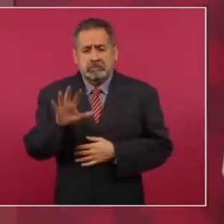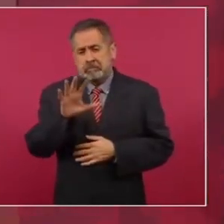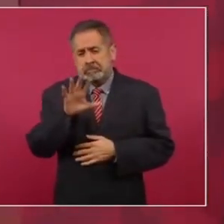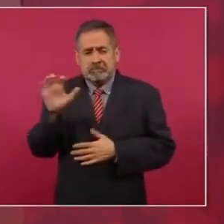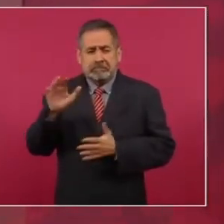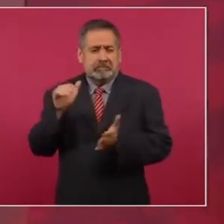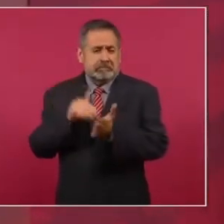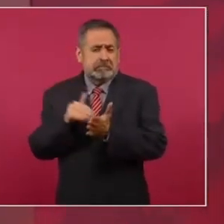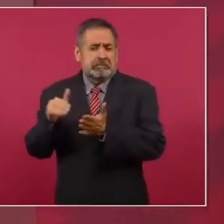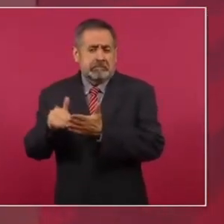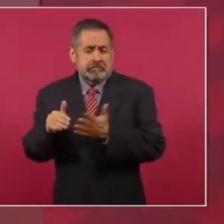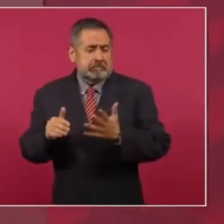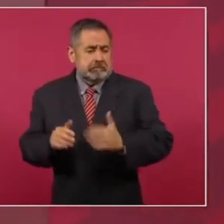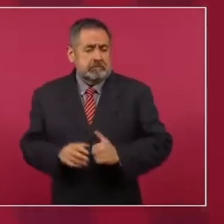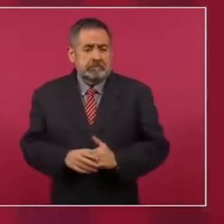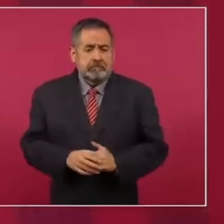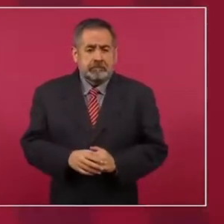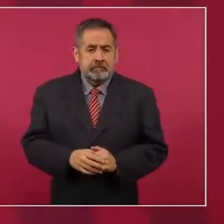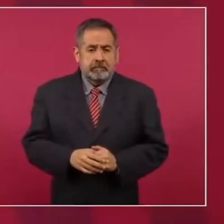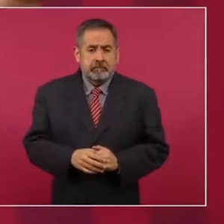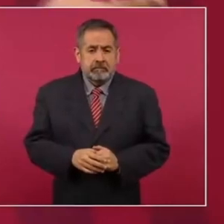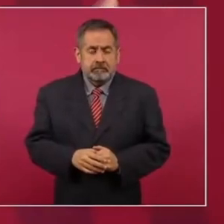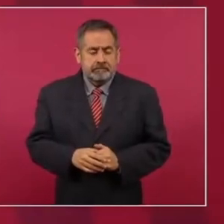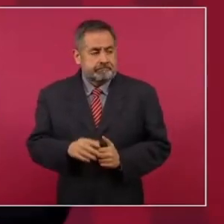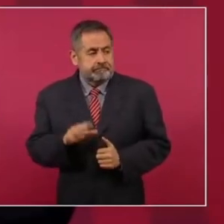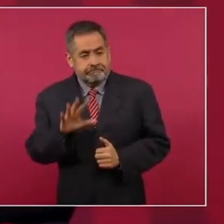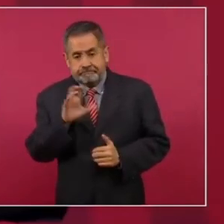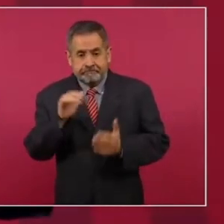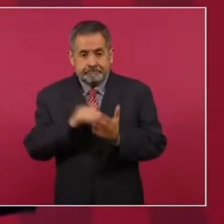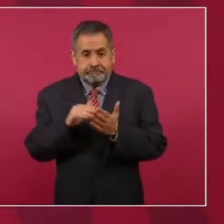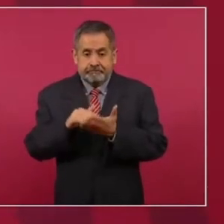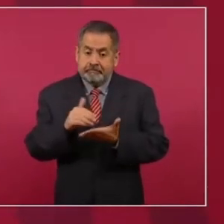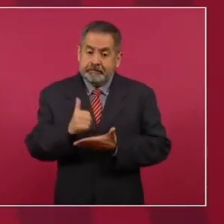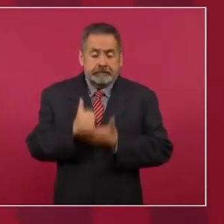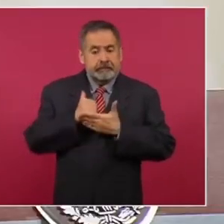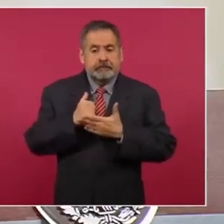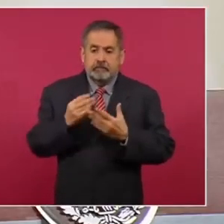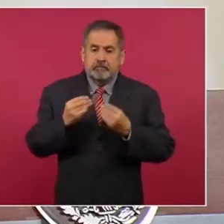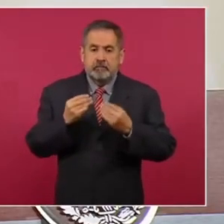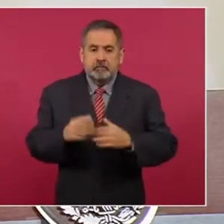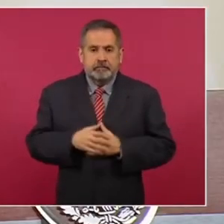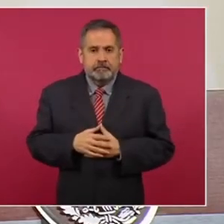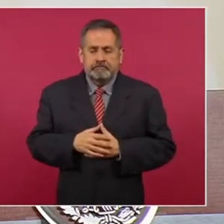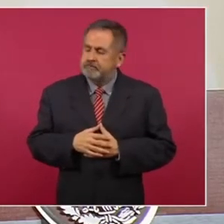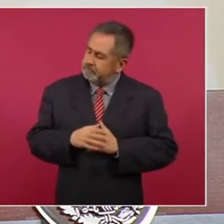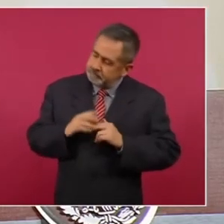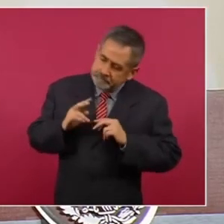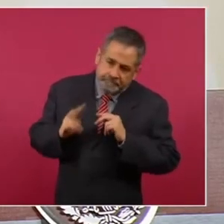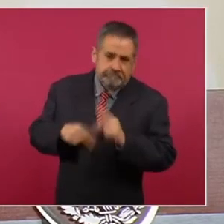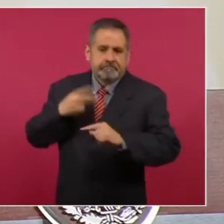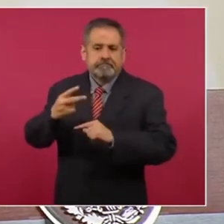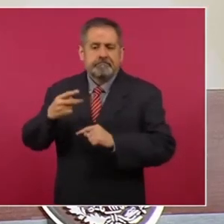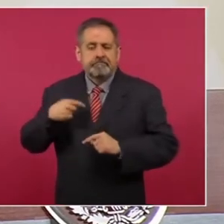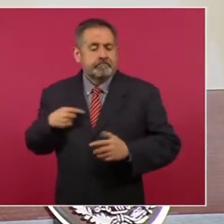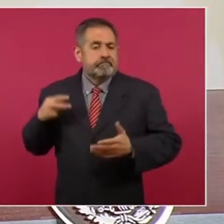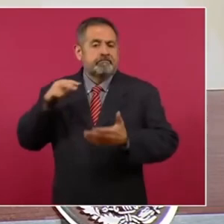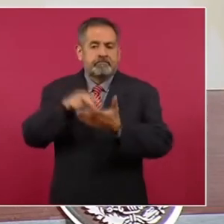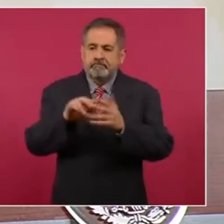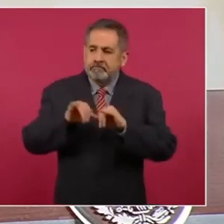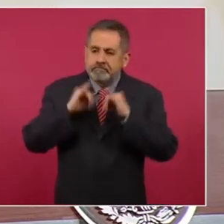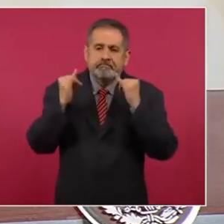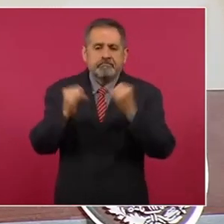500 millones y nos va a ayudar bastante. Y ahí voy a la